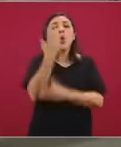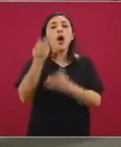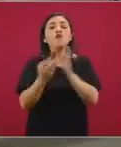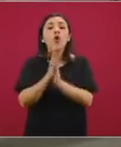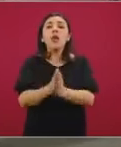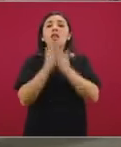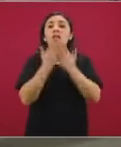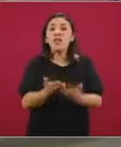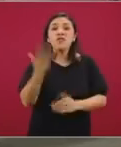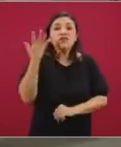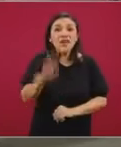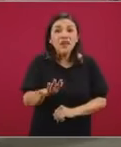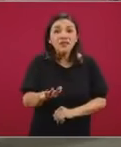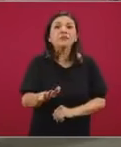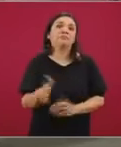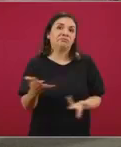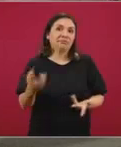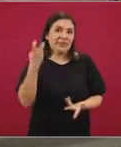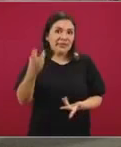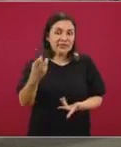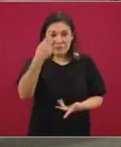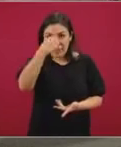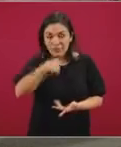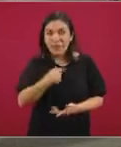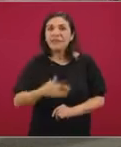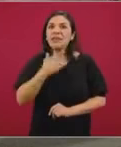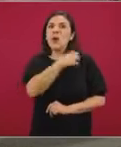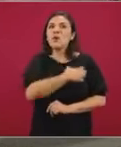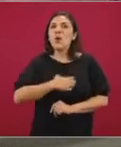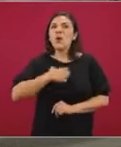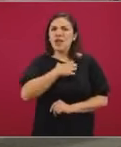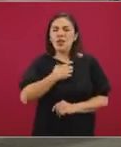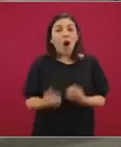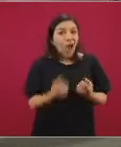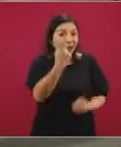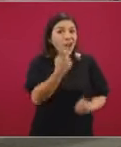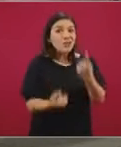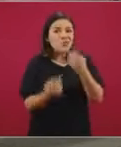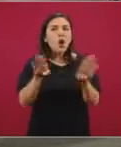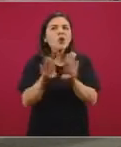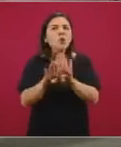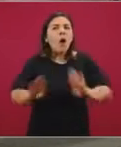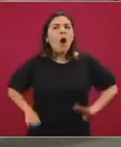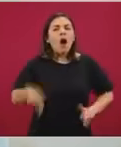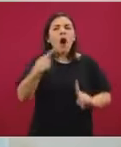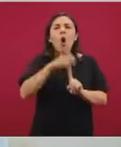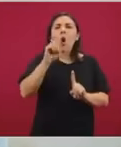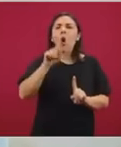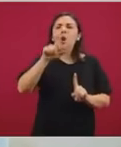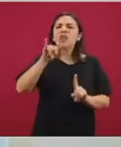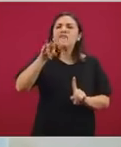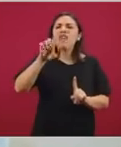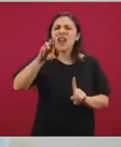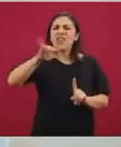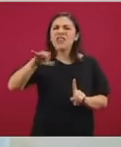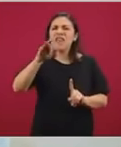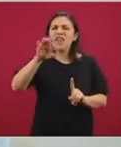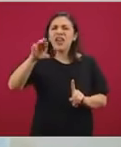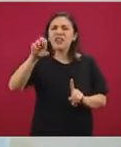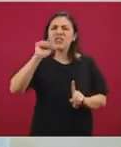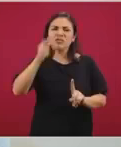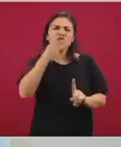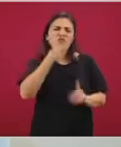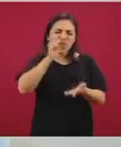editoriales, lo cual nos tiene muy contentos. Algunas, por ejemplo, en el caso de Oliver Jeffers, que es de los autores